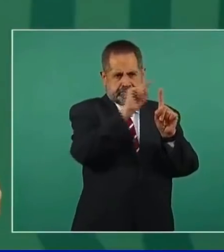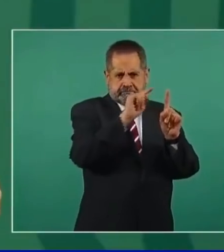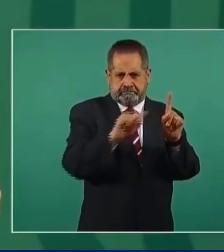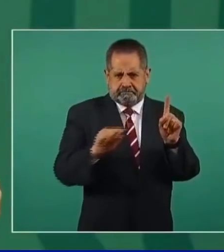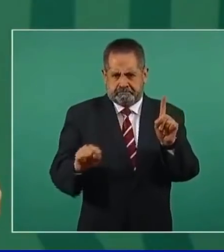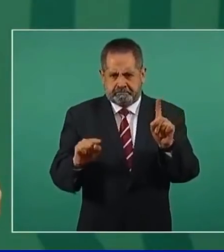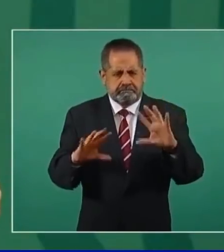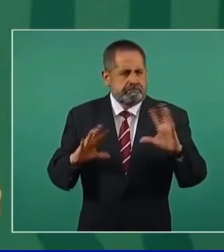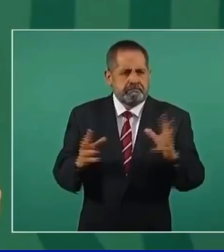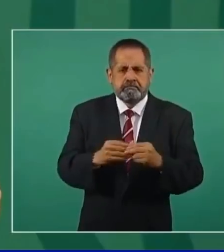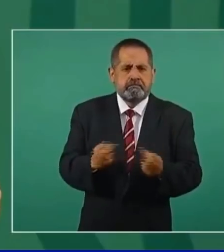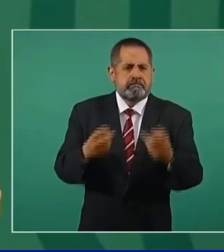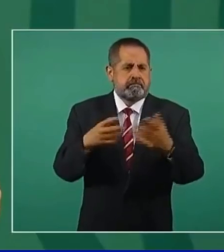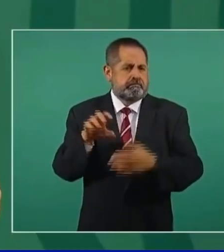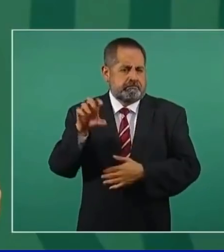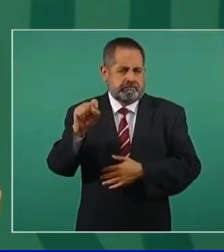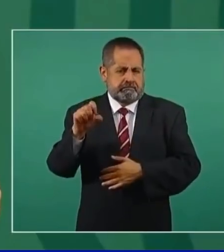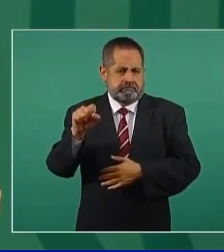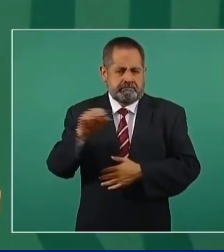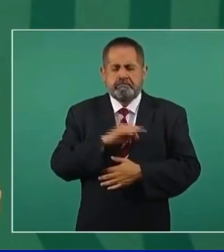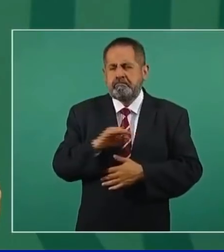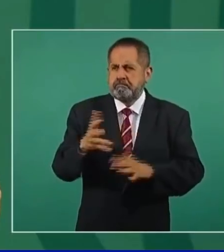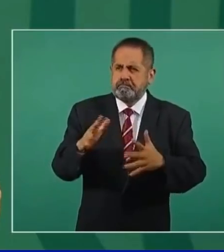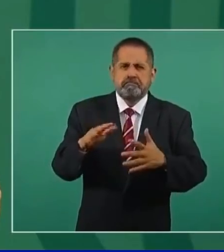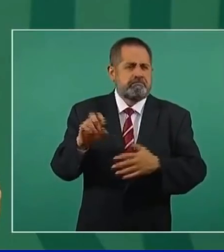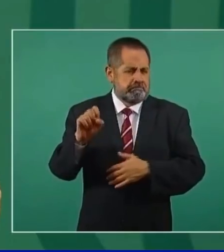hidroeléctricas en el país